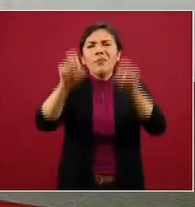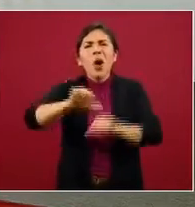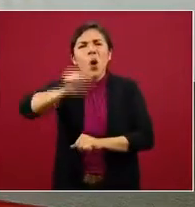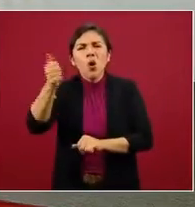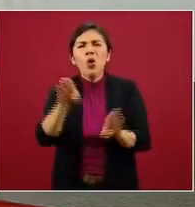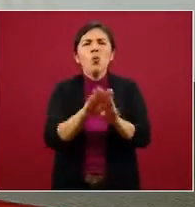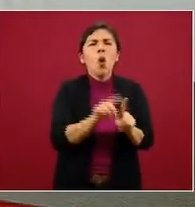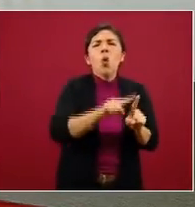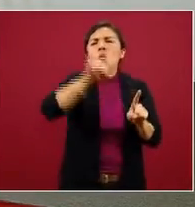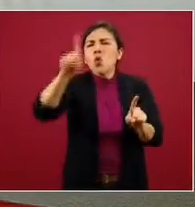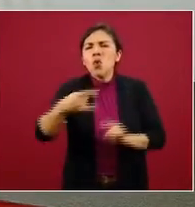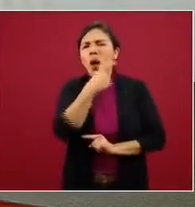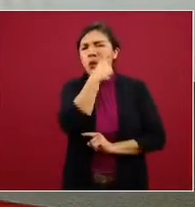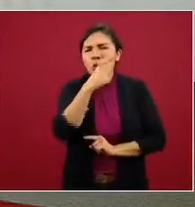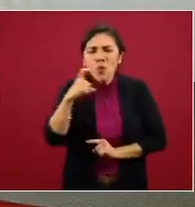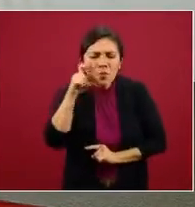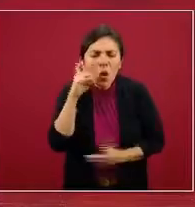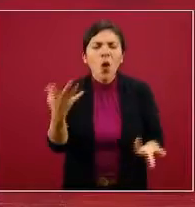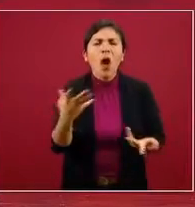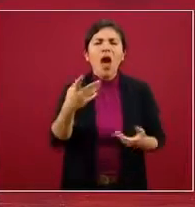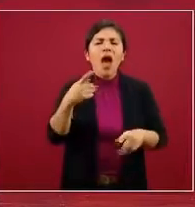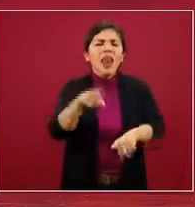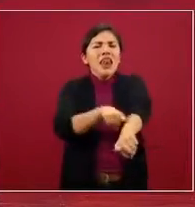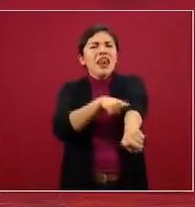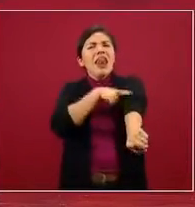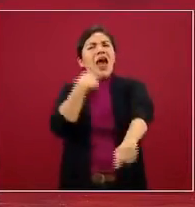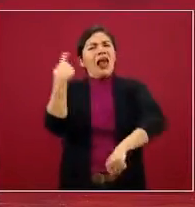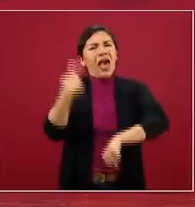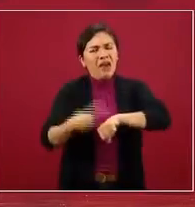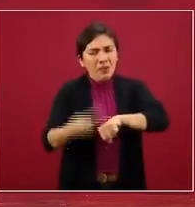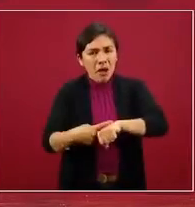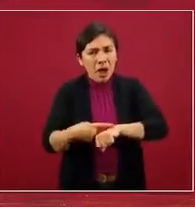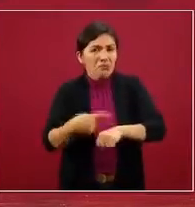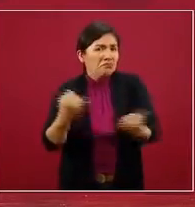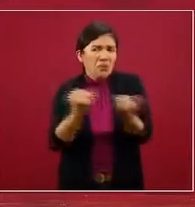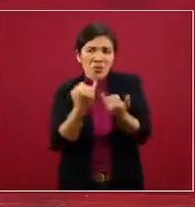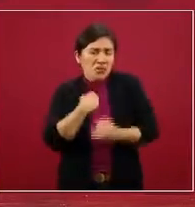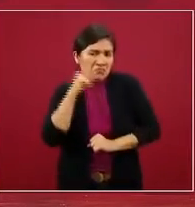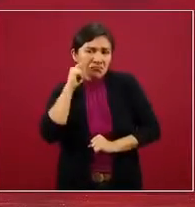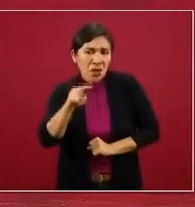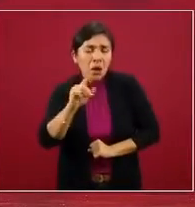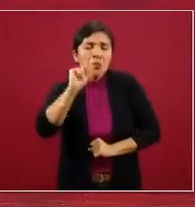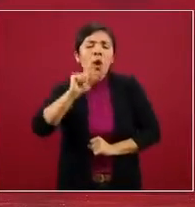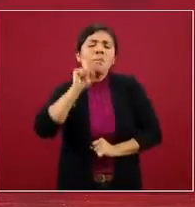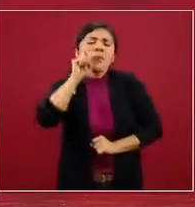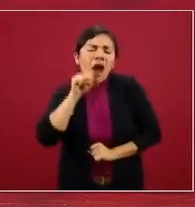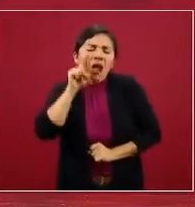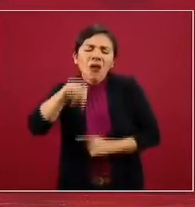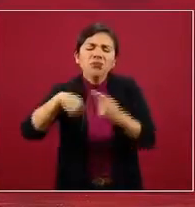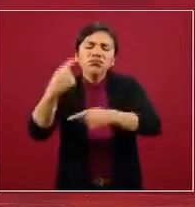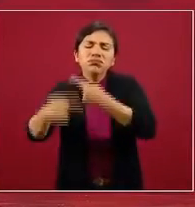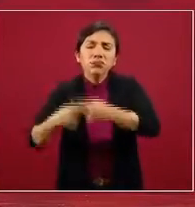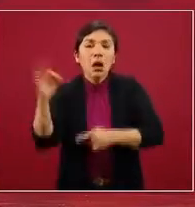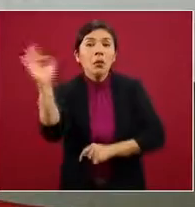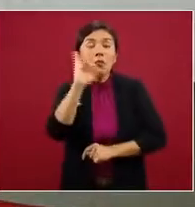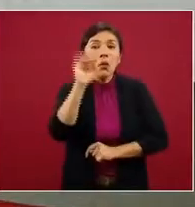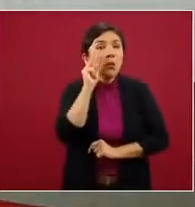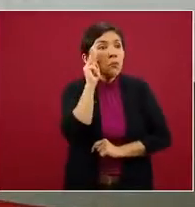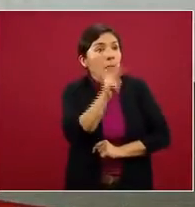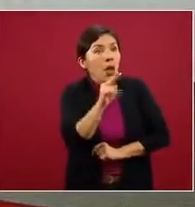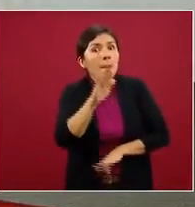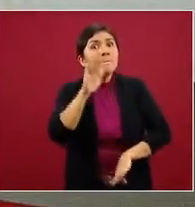curva plana, los cubrebocas, la epidemia larga, no me va a extrañar que en unos pocos días, si se